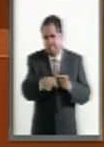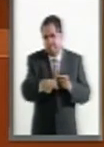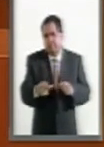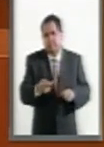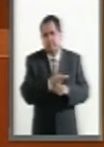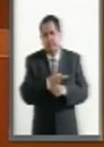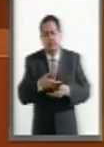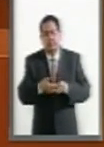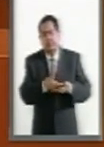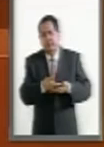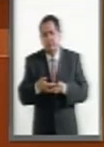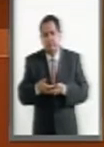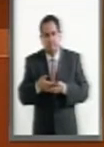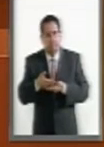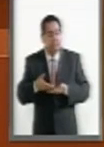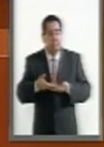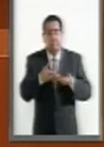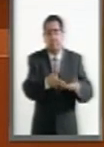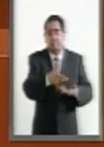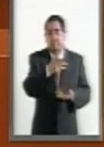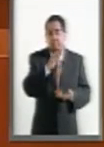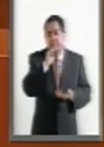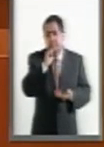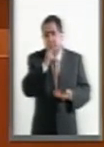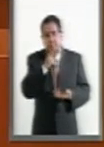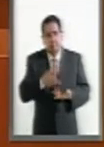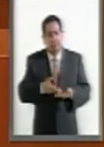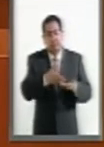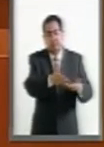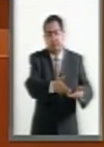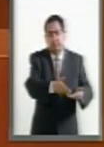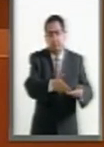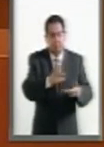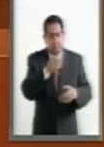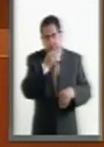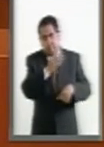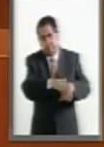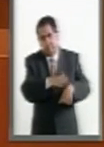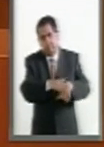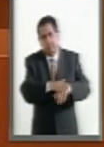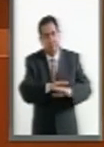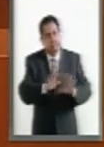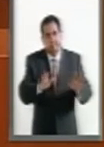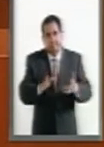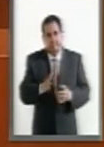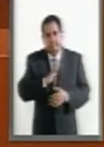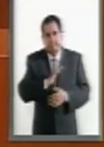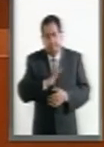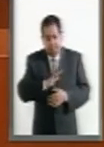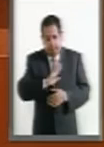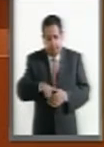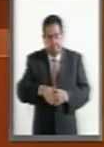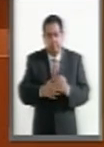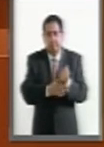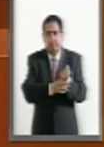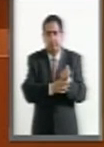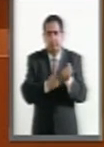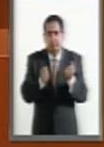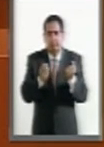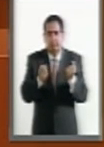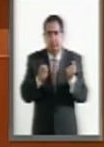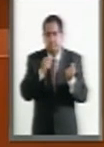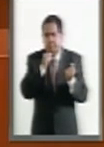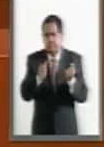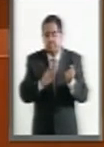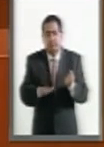el bebé es entregado a su madre mientras le notificaron que su hijo ya no tenía pulso. Se